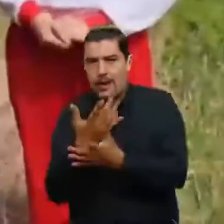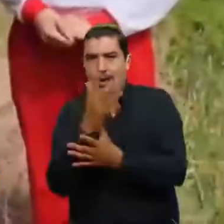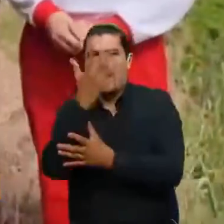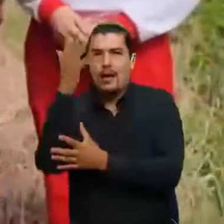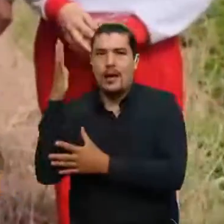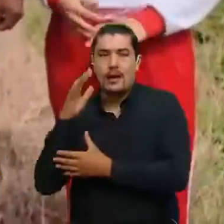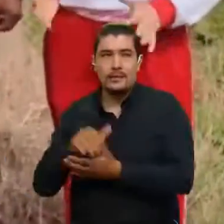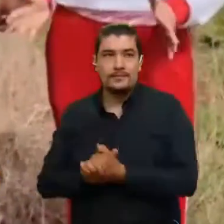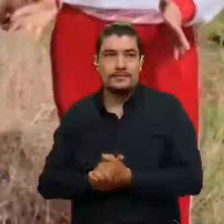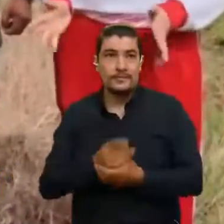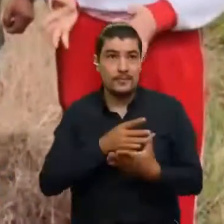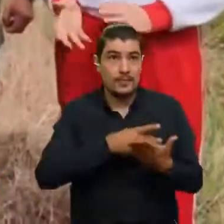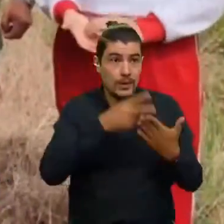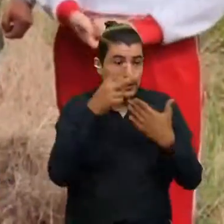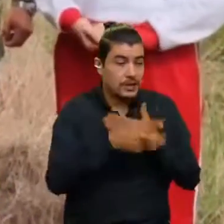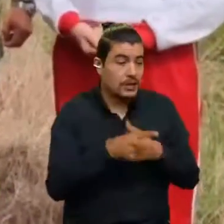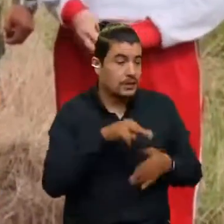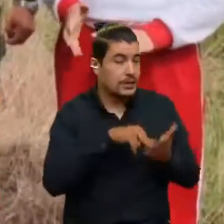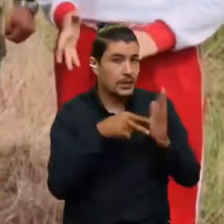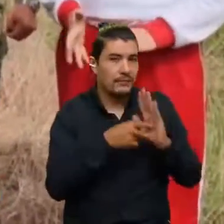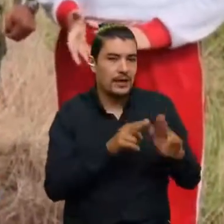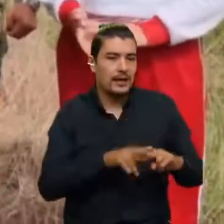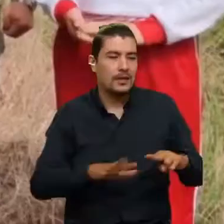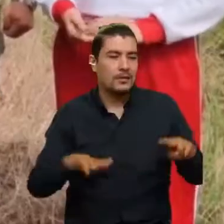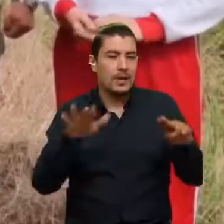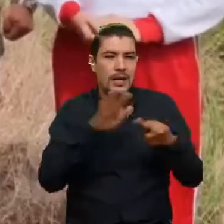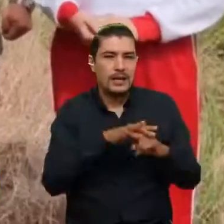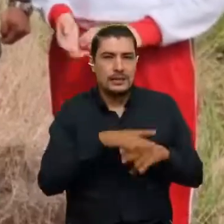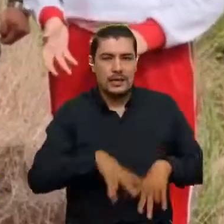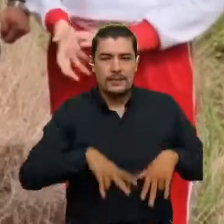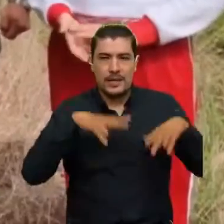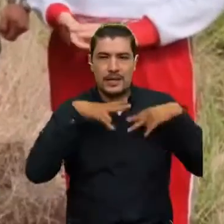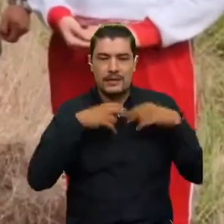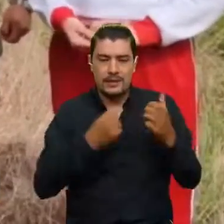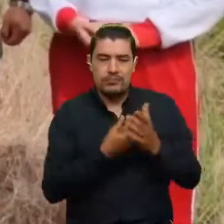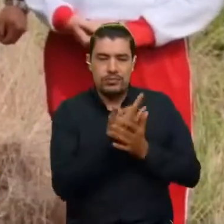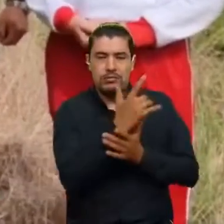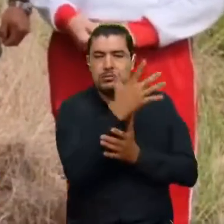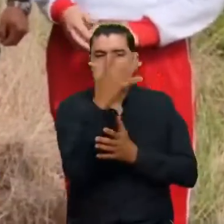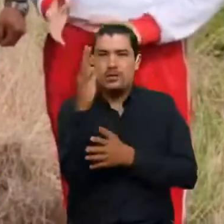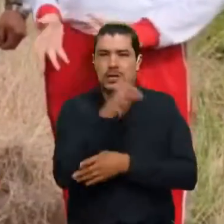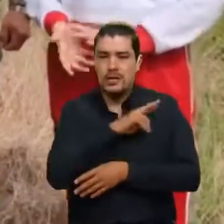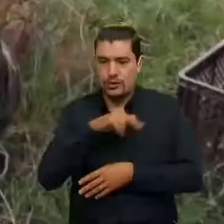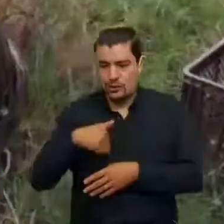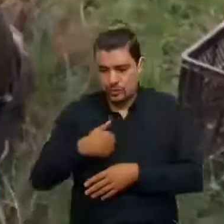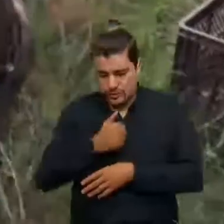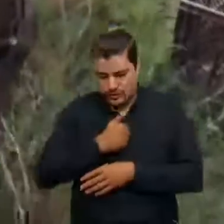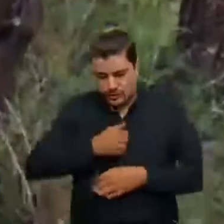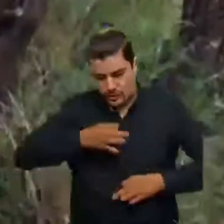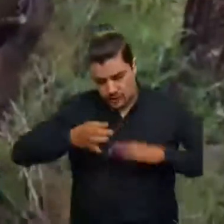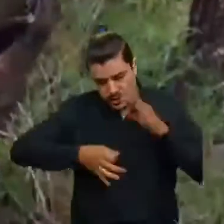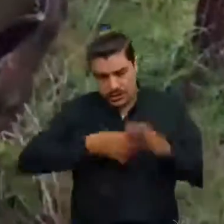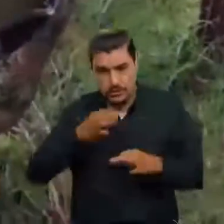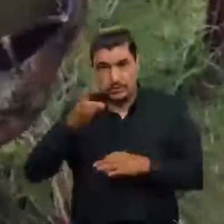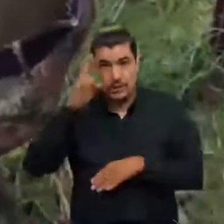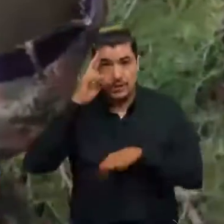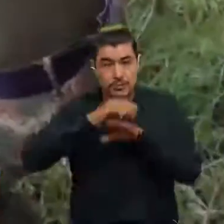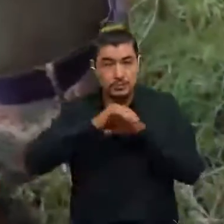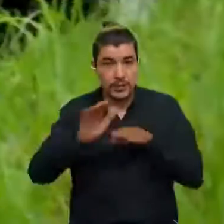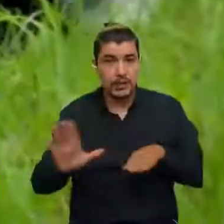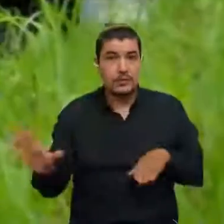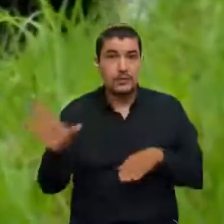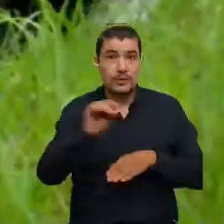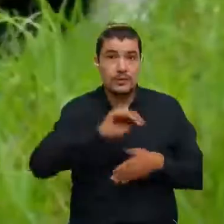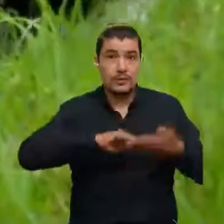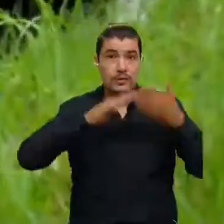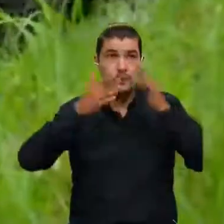es mantener sana la naturaleza y viva para que florezca y nosotros mismos poder cuidarla. La invitación que se hace a la